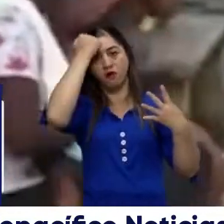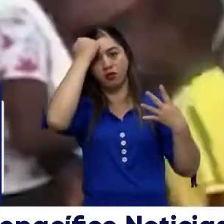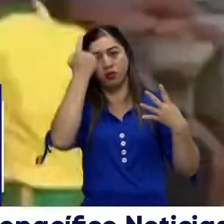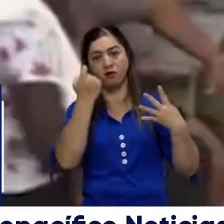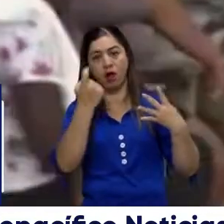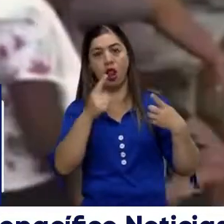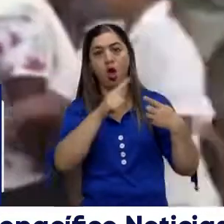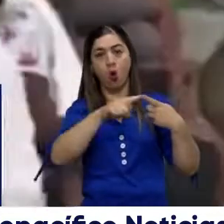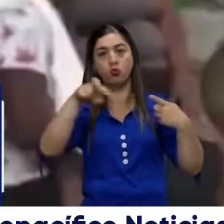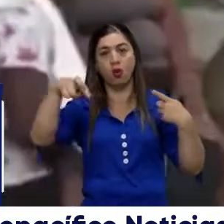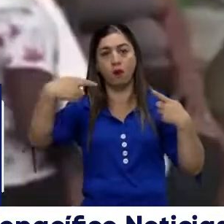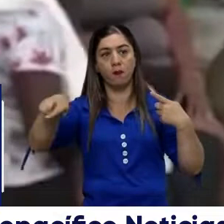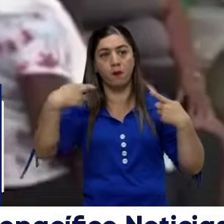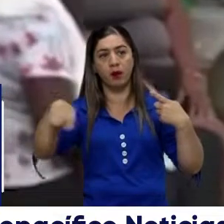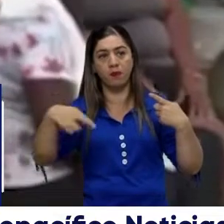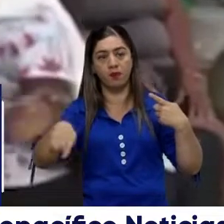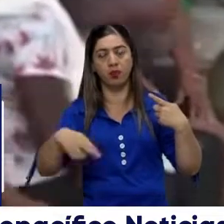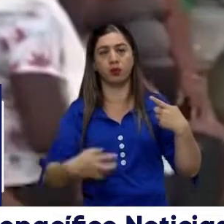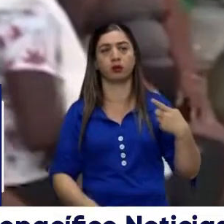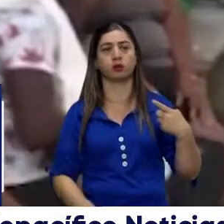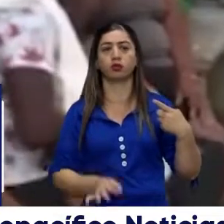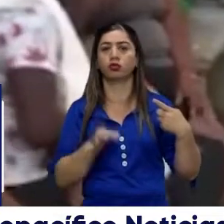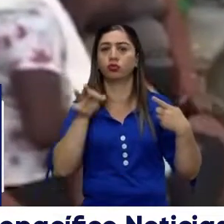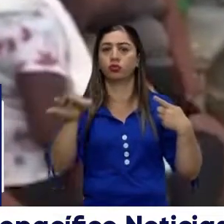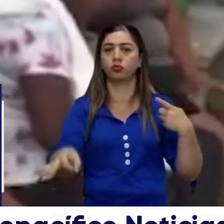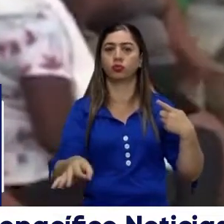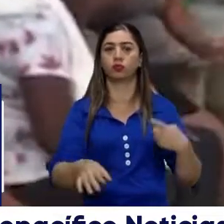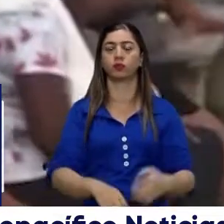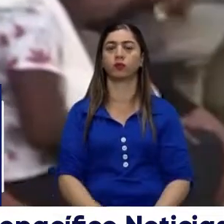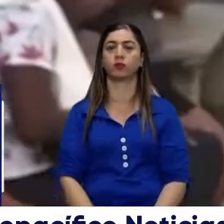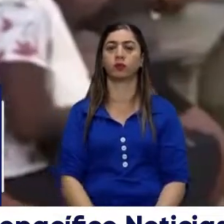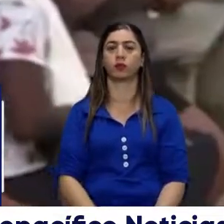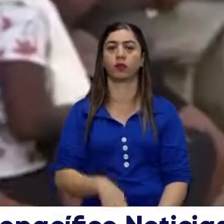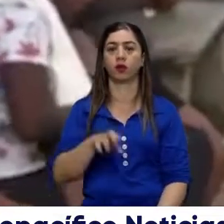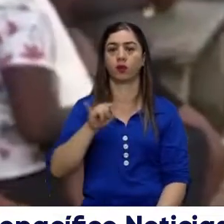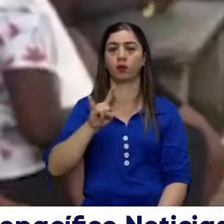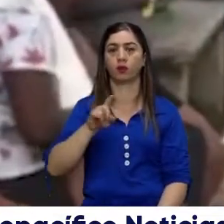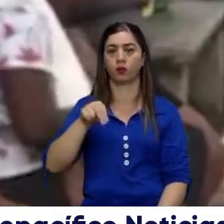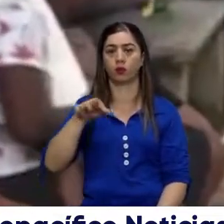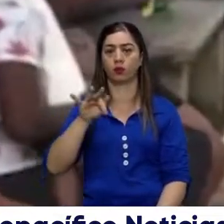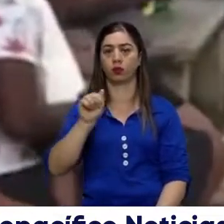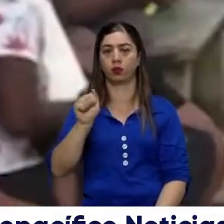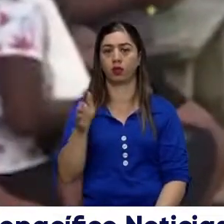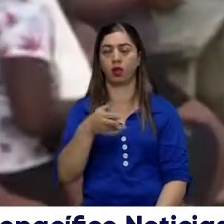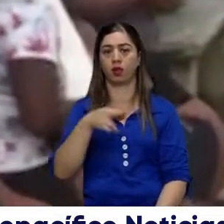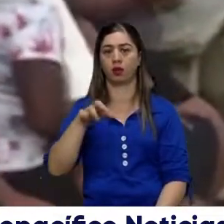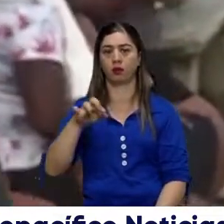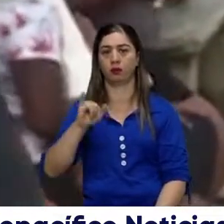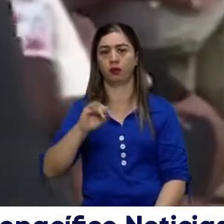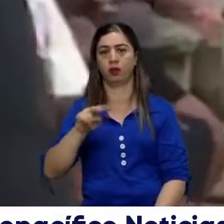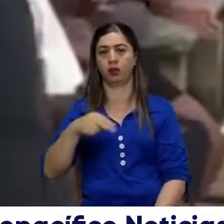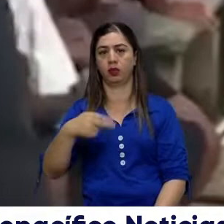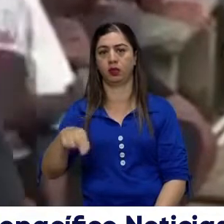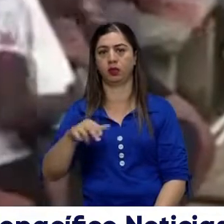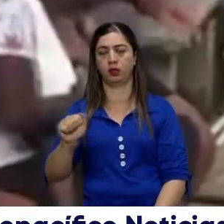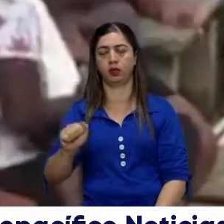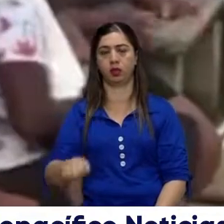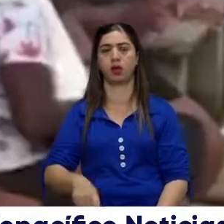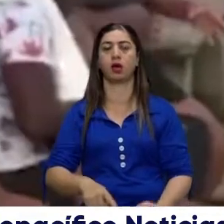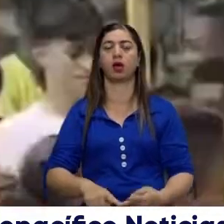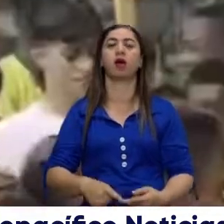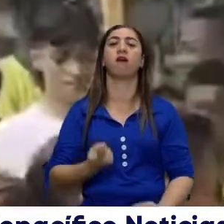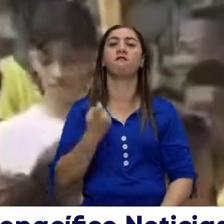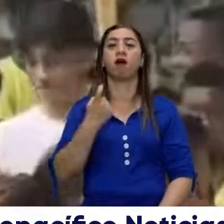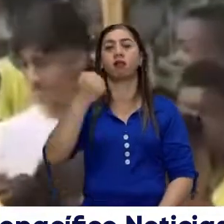uno en la primaria, en el corregimiento de Punta Piña, y en la institución San Roque nos falta uno, el de